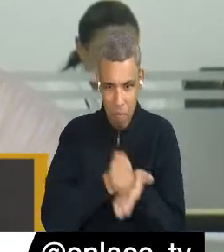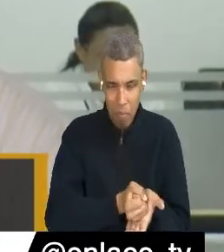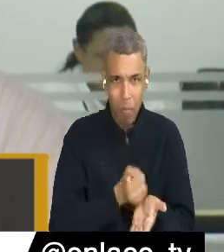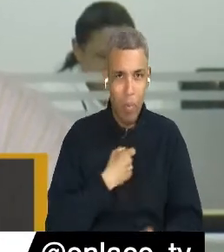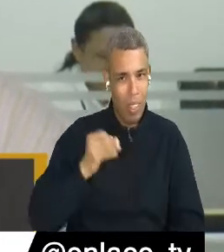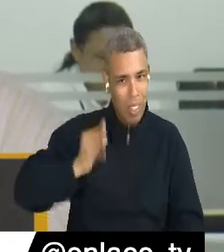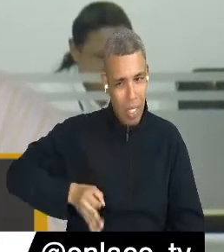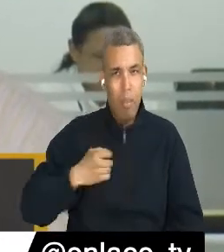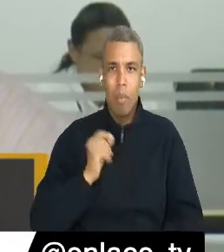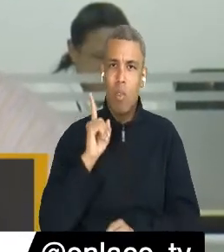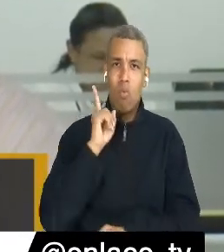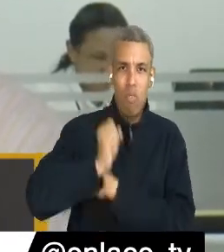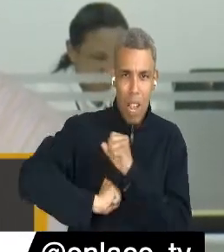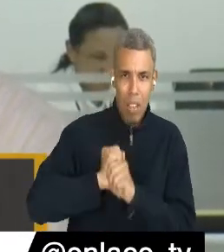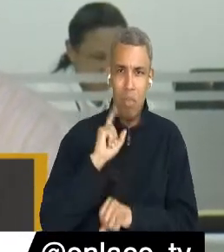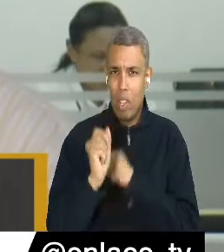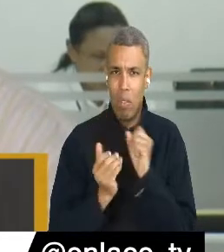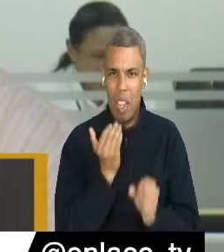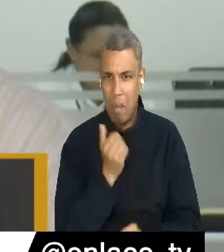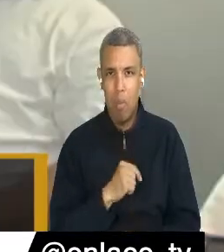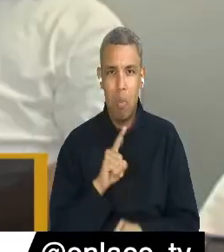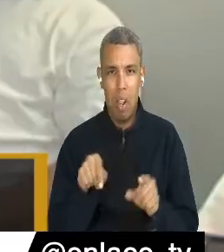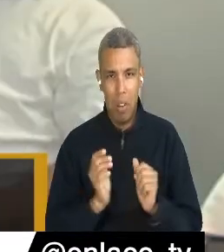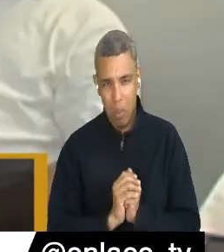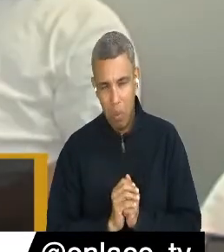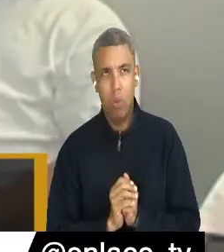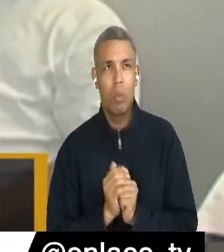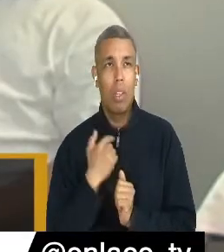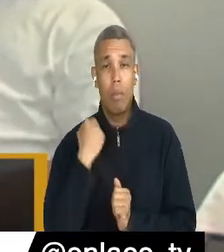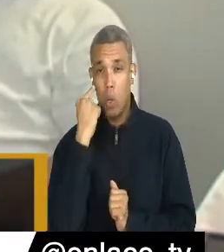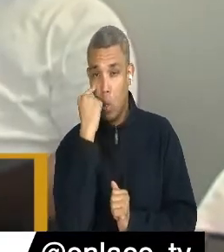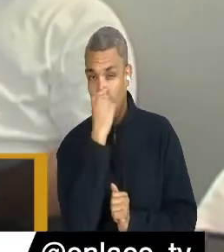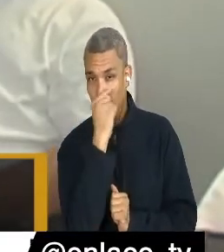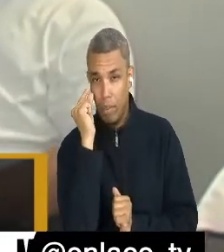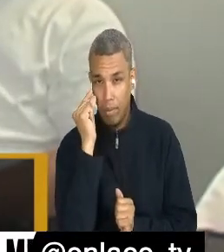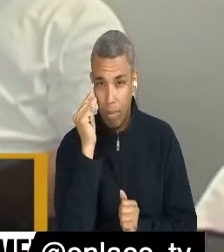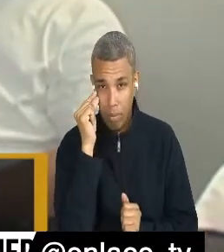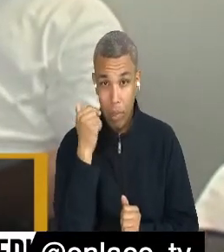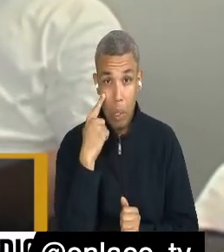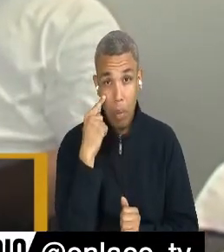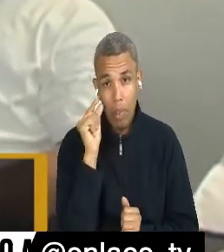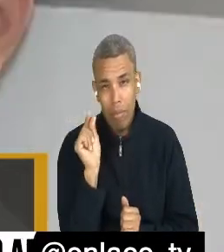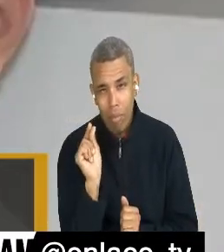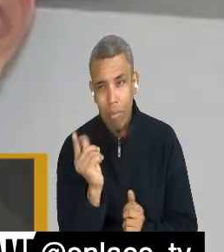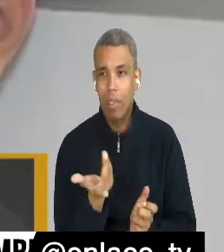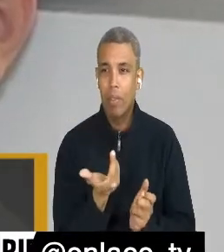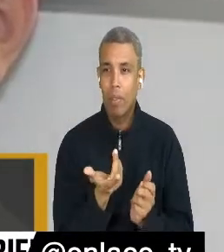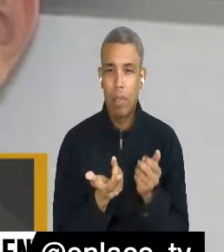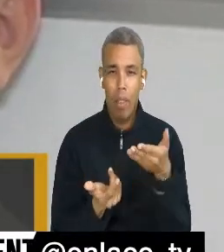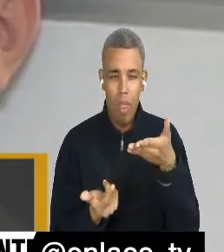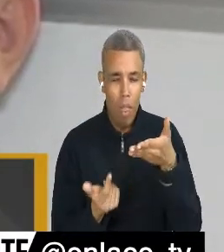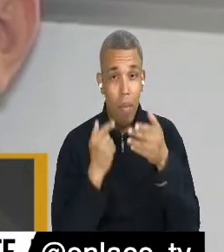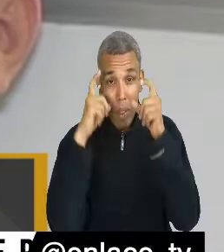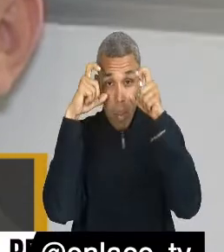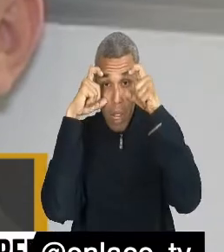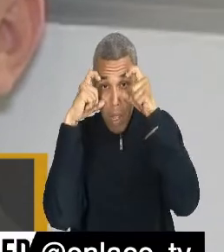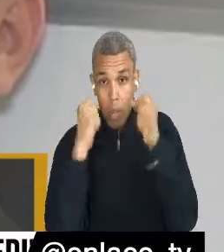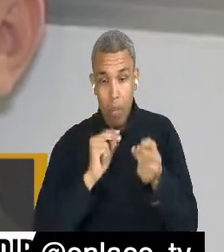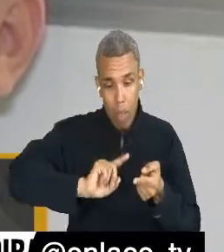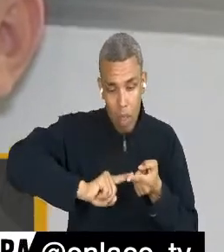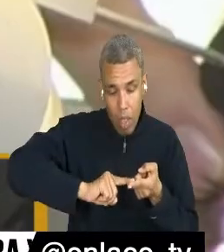sus campañas contra la miopía, la hipermetropía, el astigmatismo, la presbicia, para que la gente tenga la oportunidad de liberarse de las gafas y de los lentes de